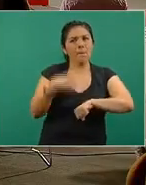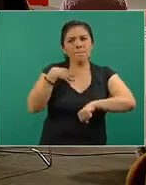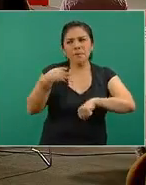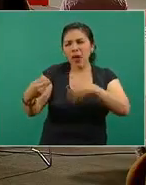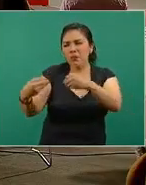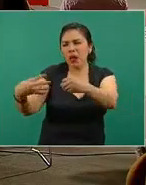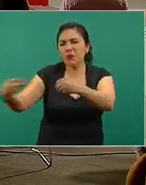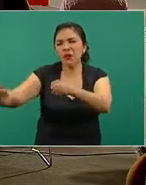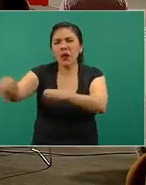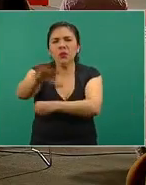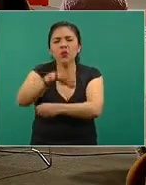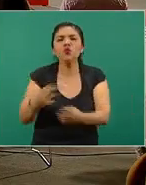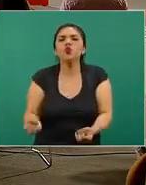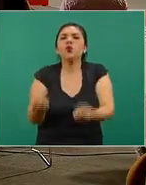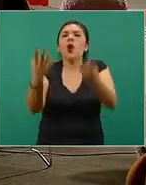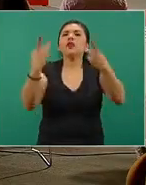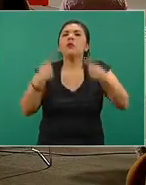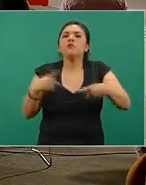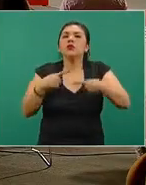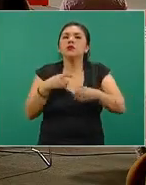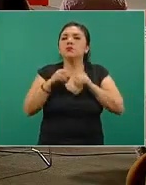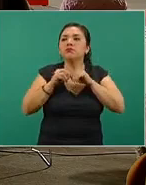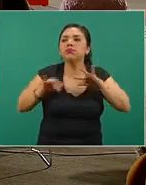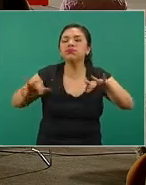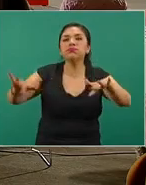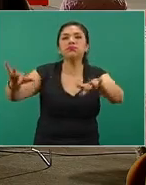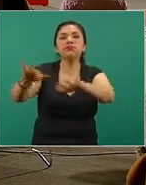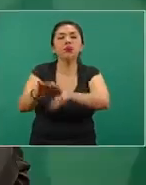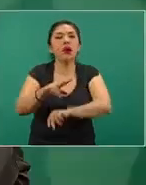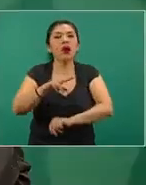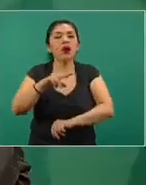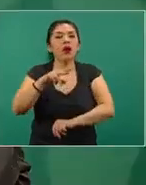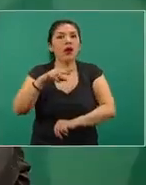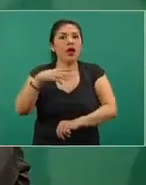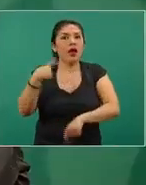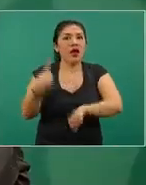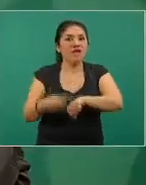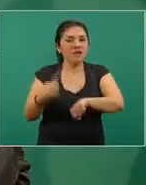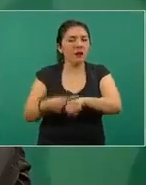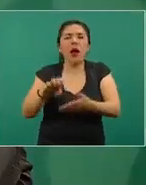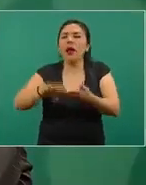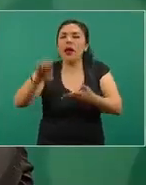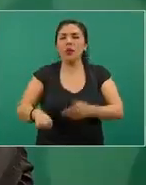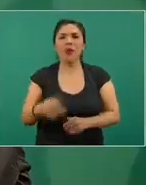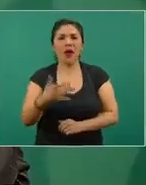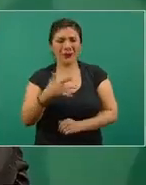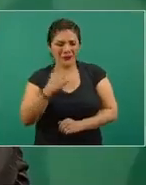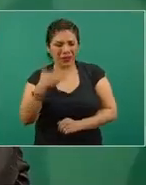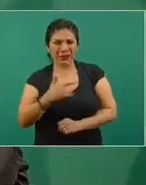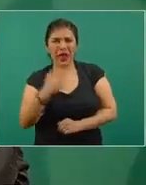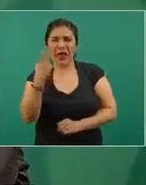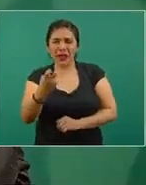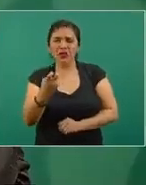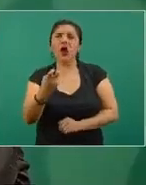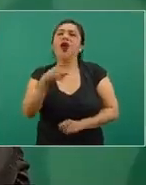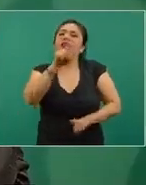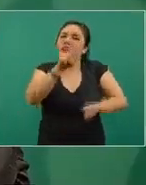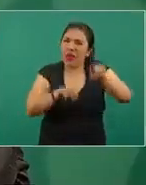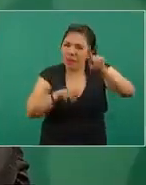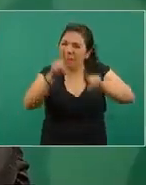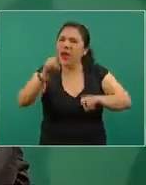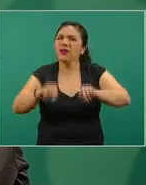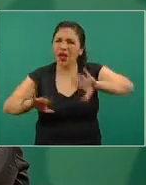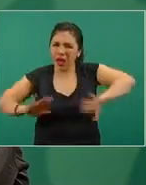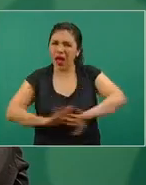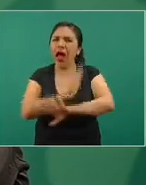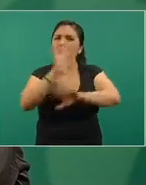puede contagiar, ¿no? Respecto a si tiene, por ejemplo, los síntomas. Esto varía, esta